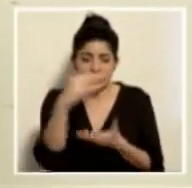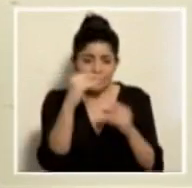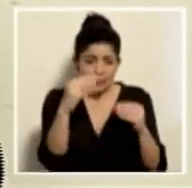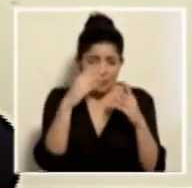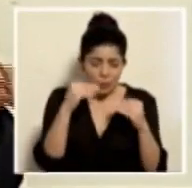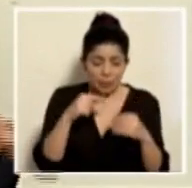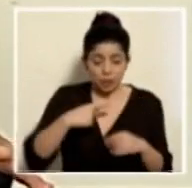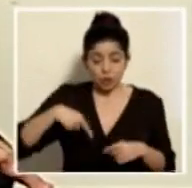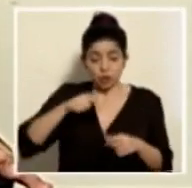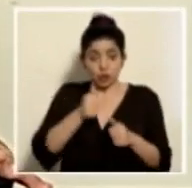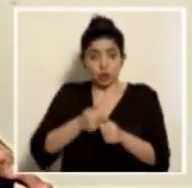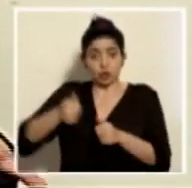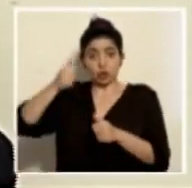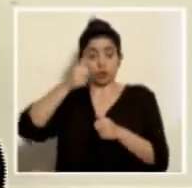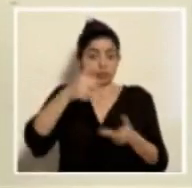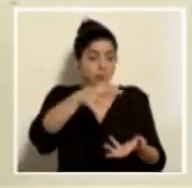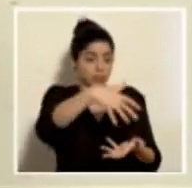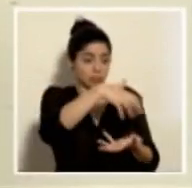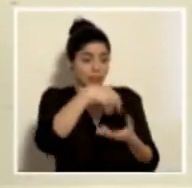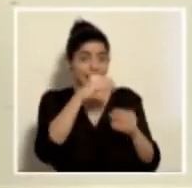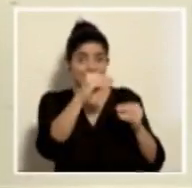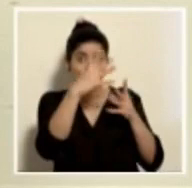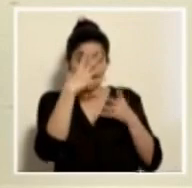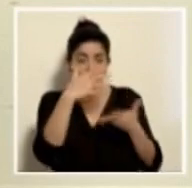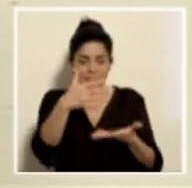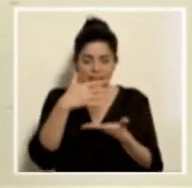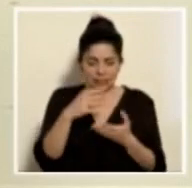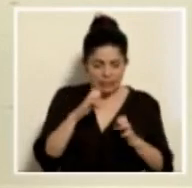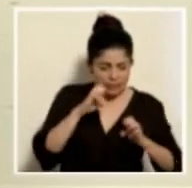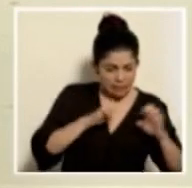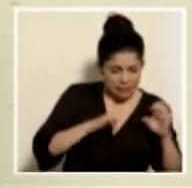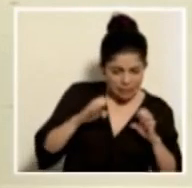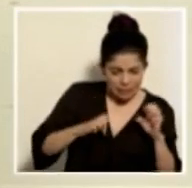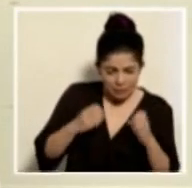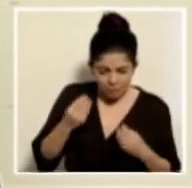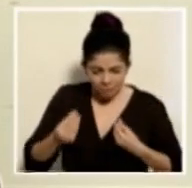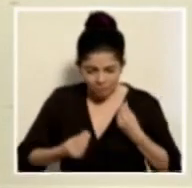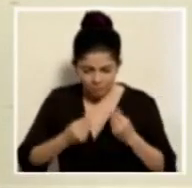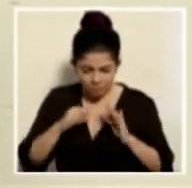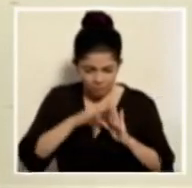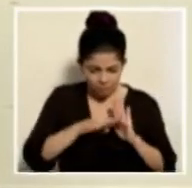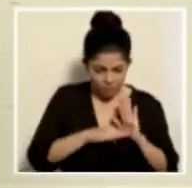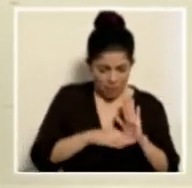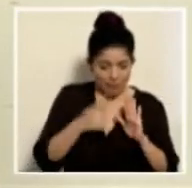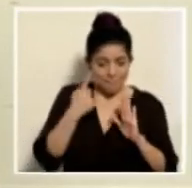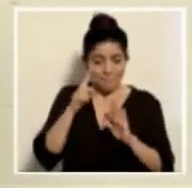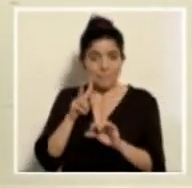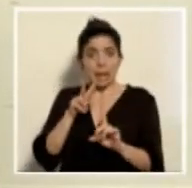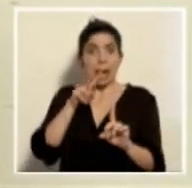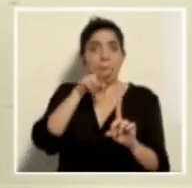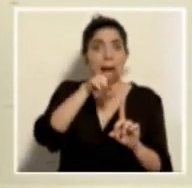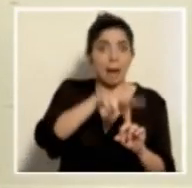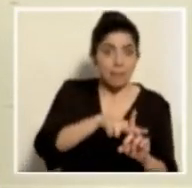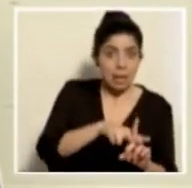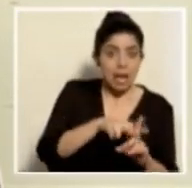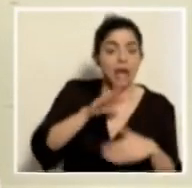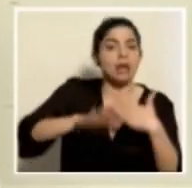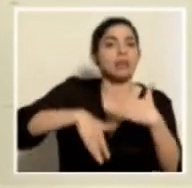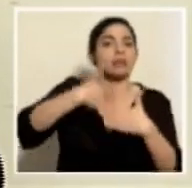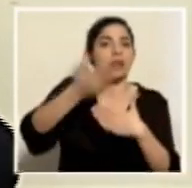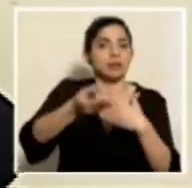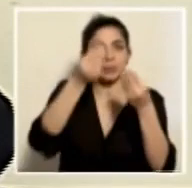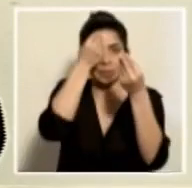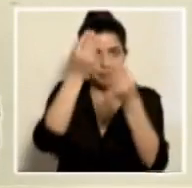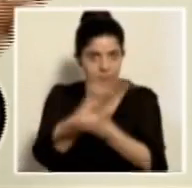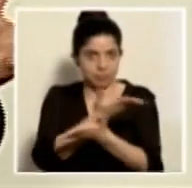los jerarcas evaluemos esas posibles medidas para su implementación y oportuna comunicación, que tiene